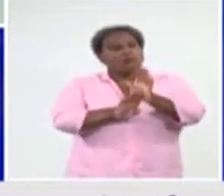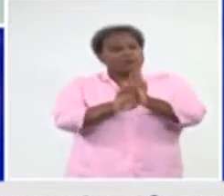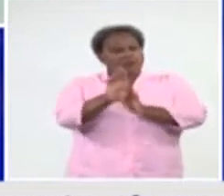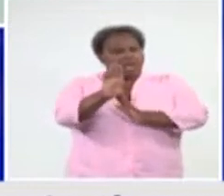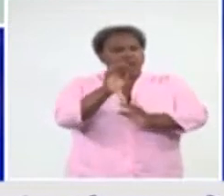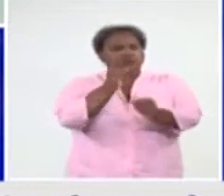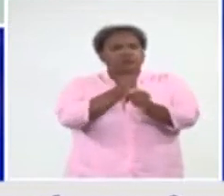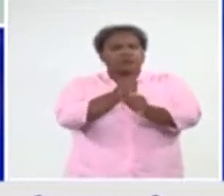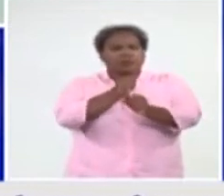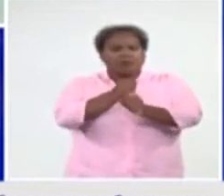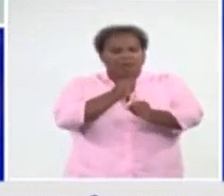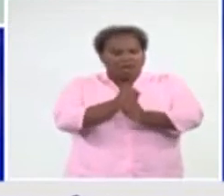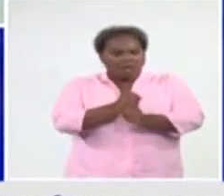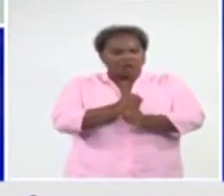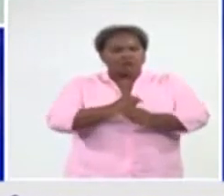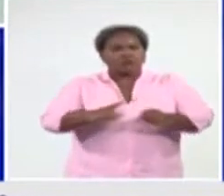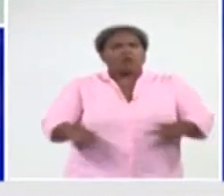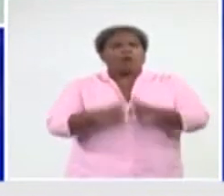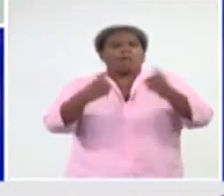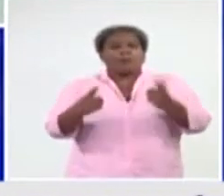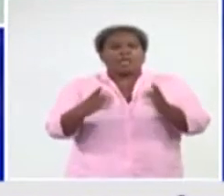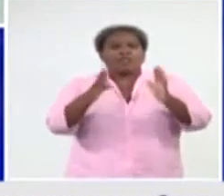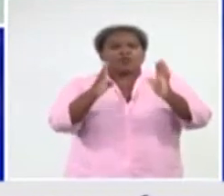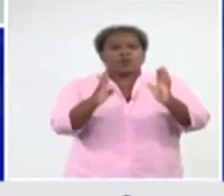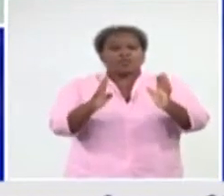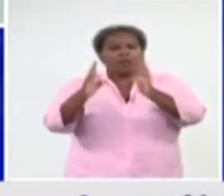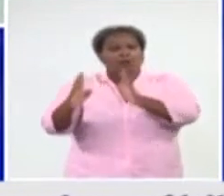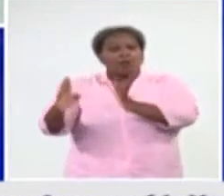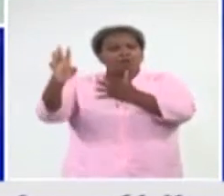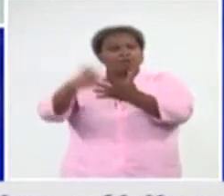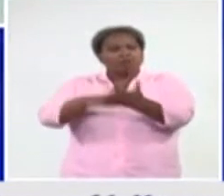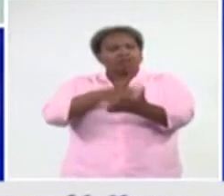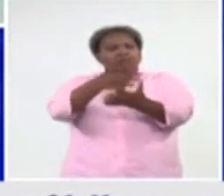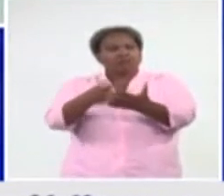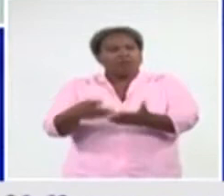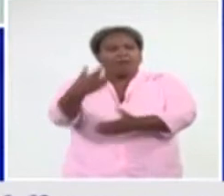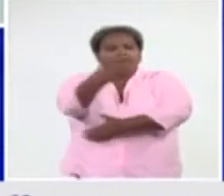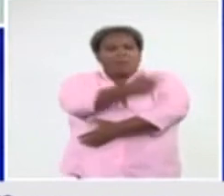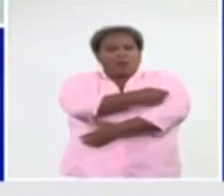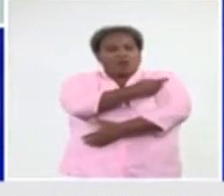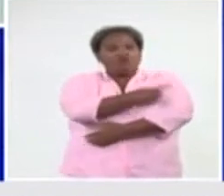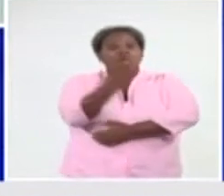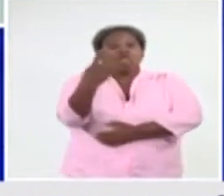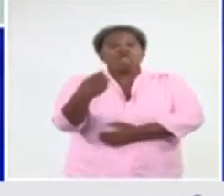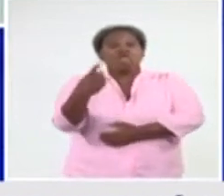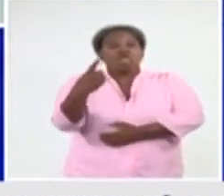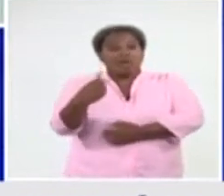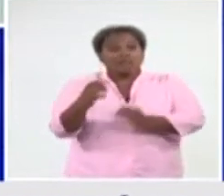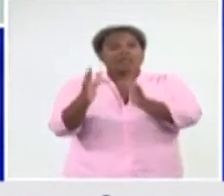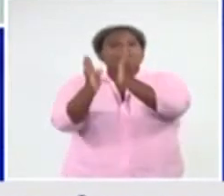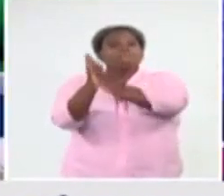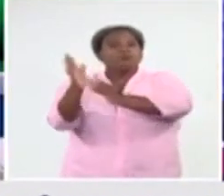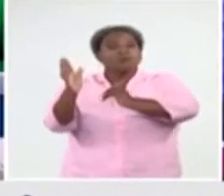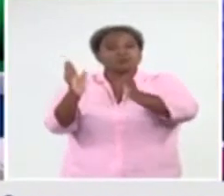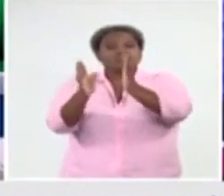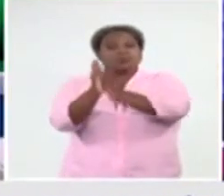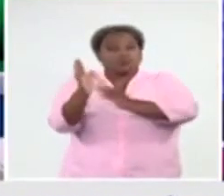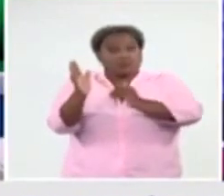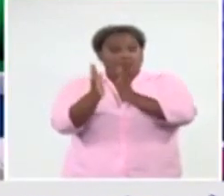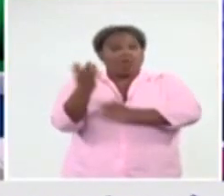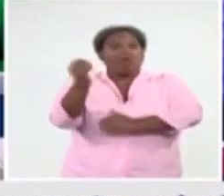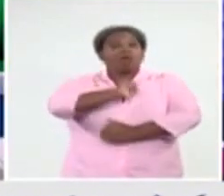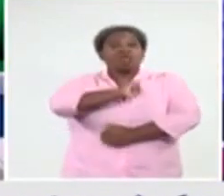va cubriendo una parte de la población, pero todavía nos faltan varios meses para lograr